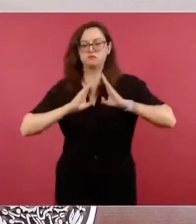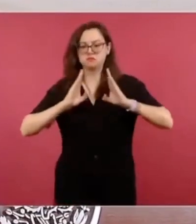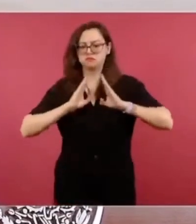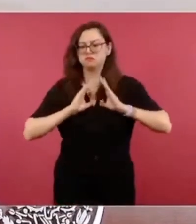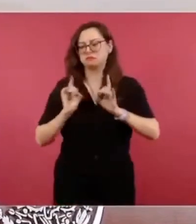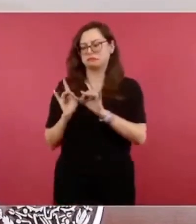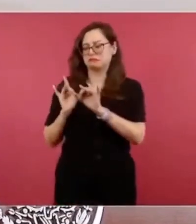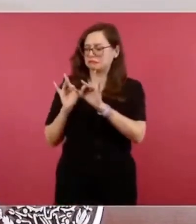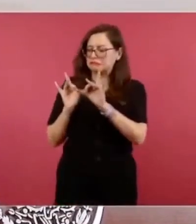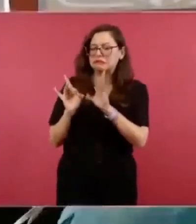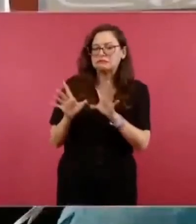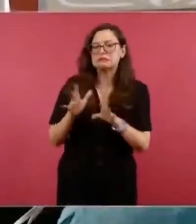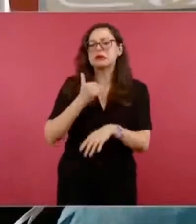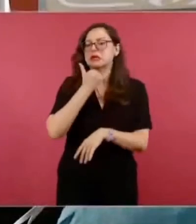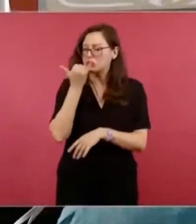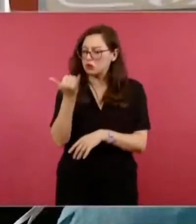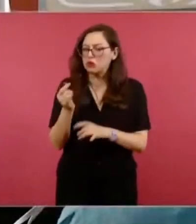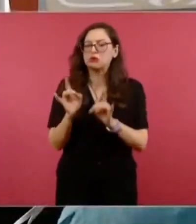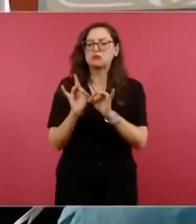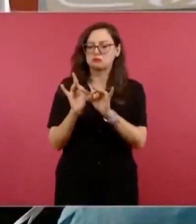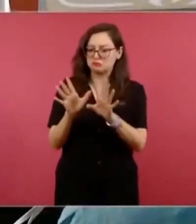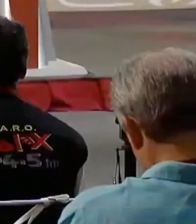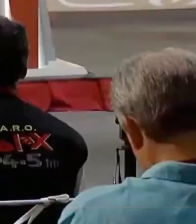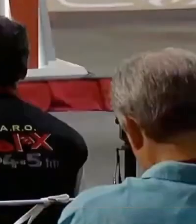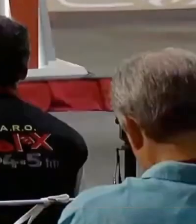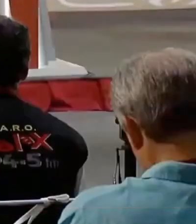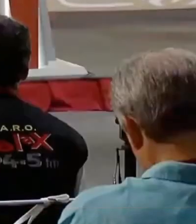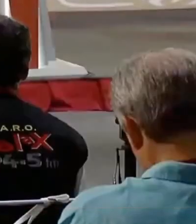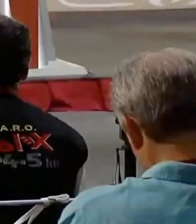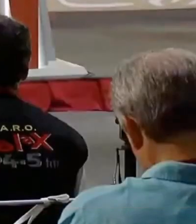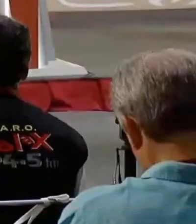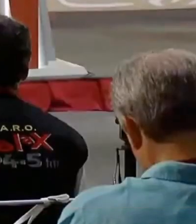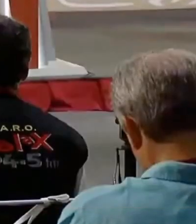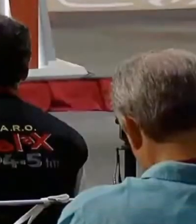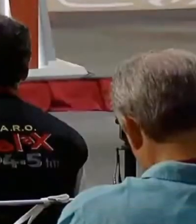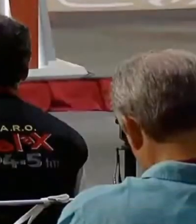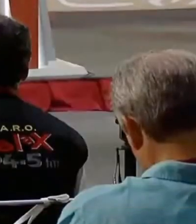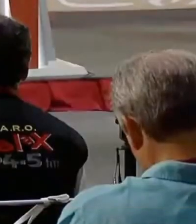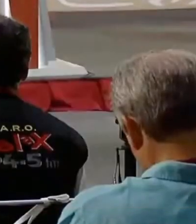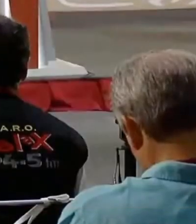se han cometido errores, pero fíjate una cosa que no se dice.